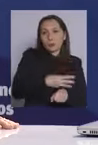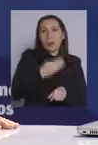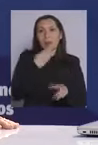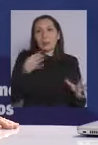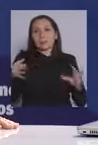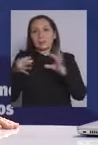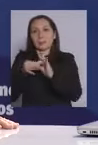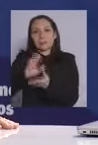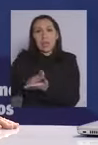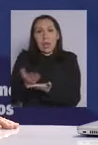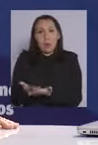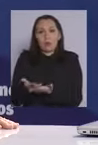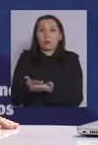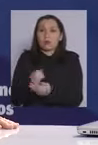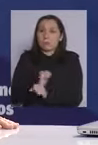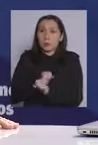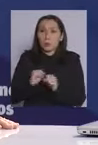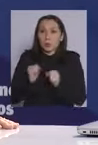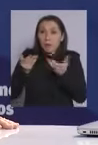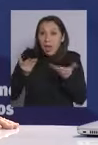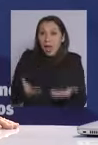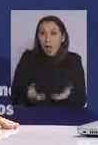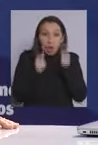es imposible